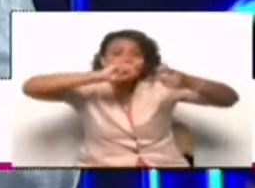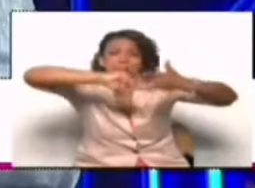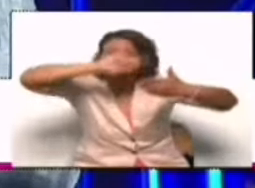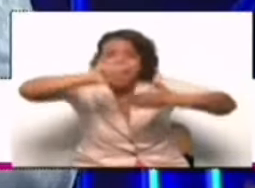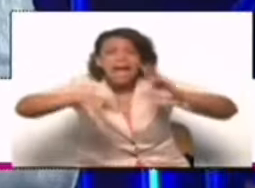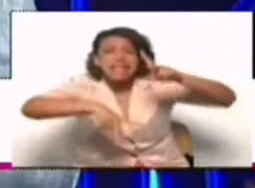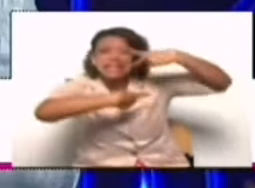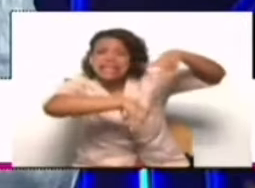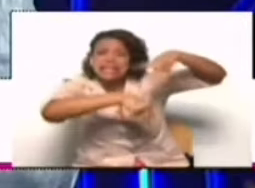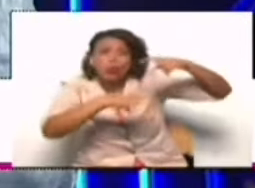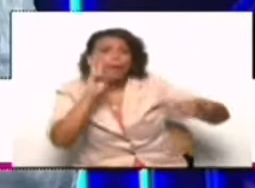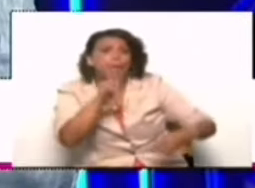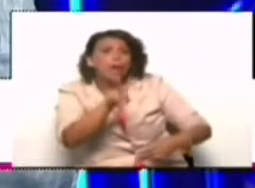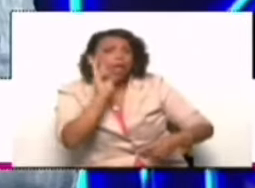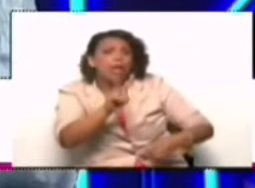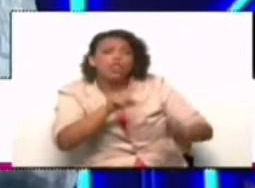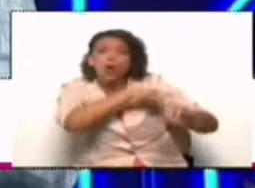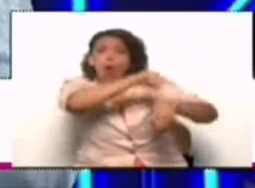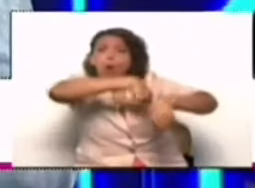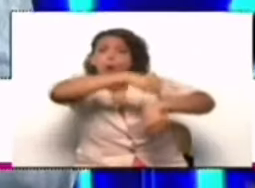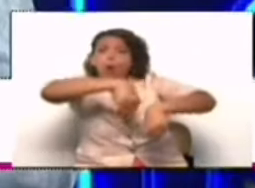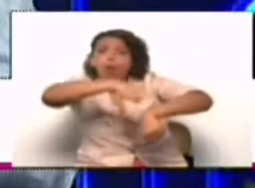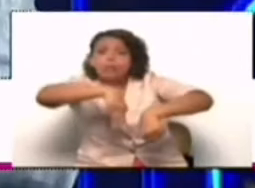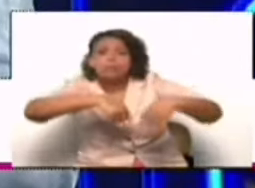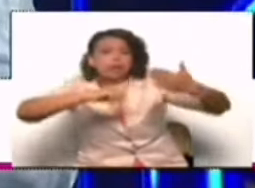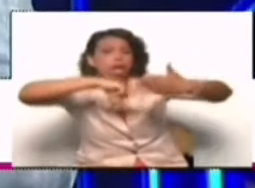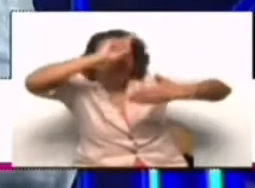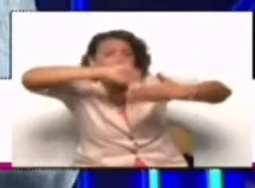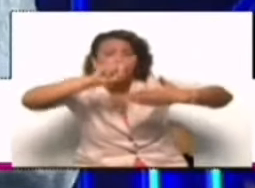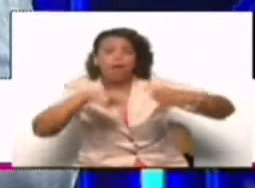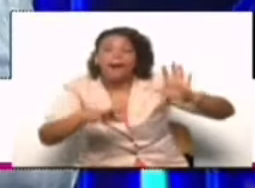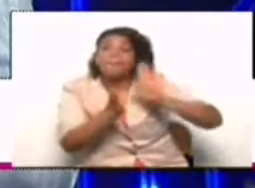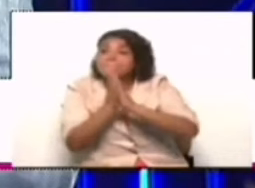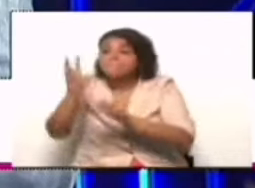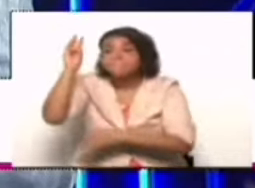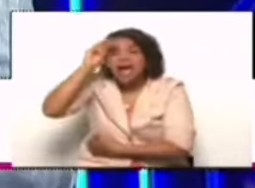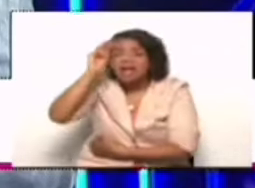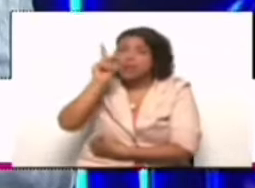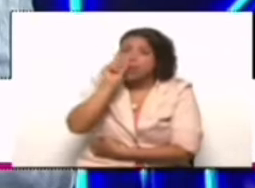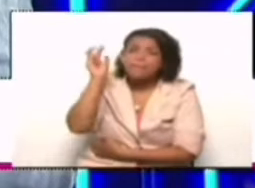de los niños y niñas. Le hago un llamado a las maestras y a los maestros.